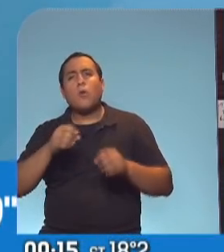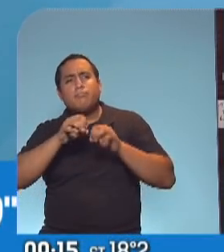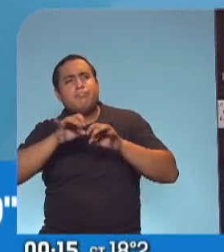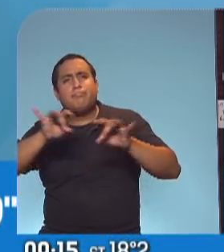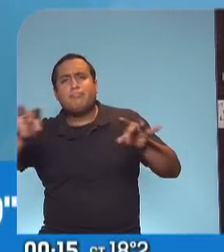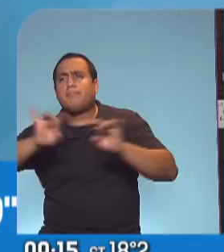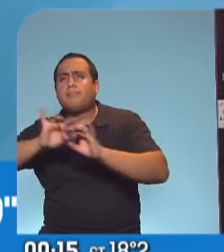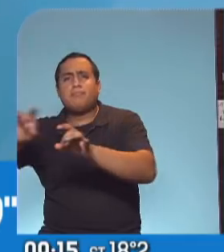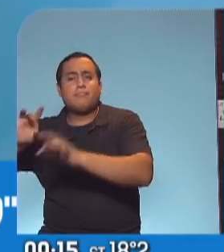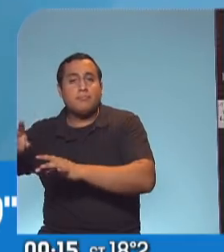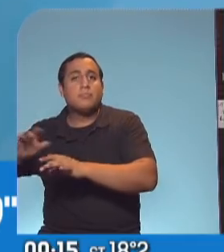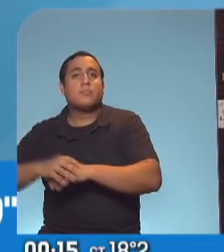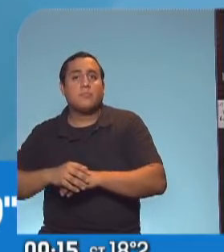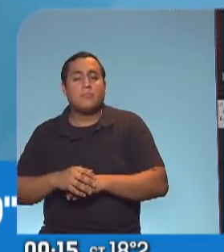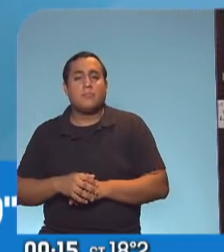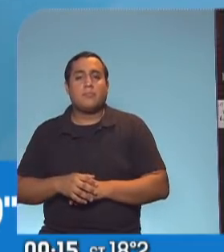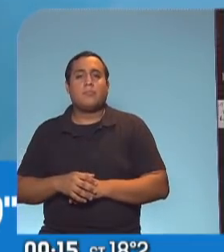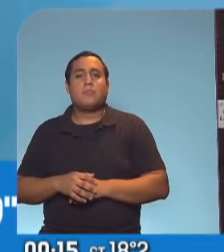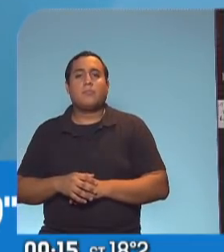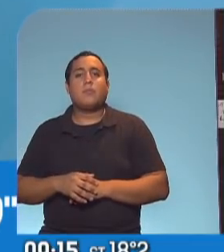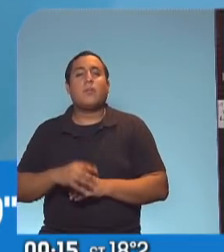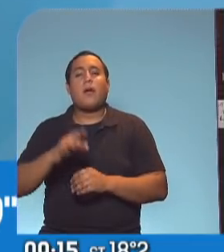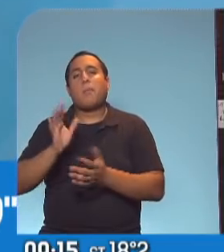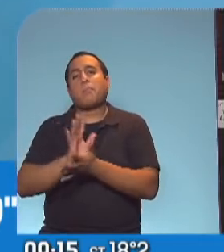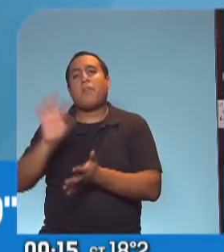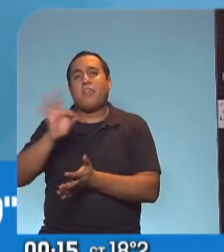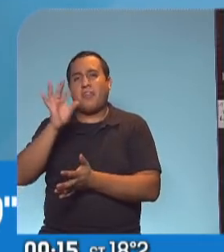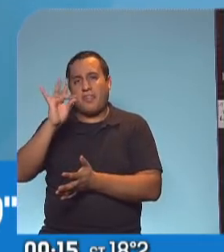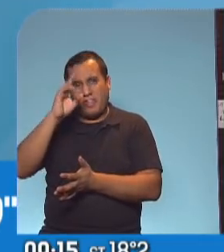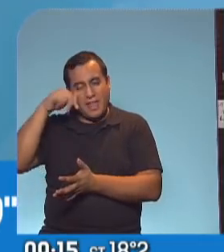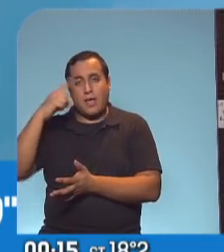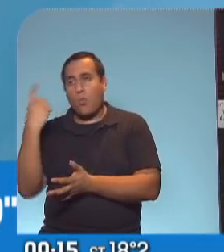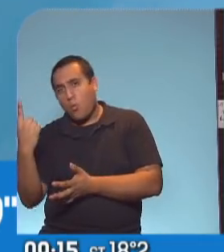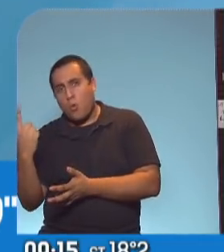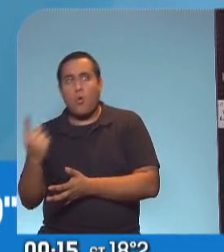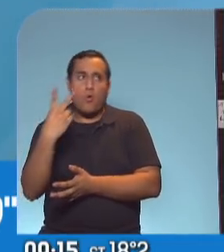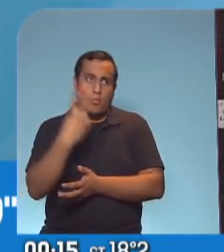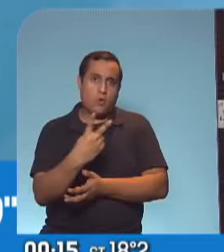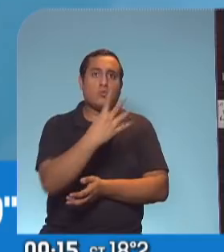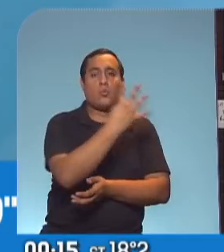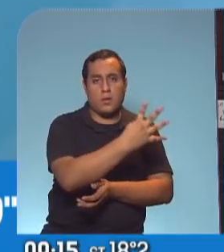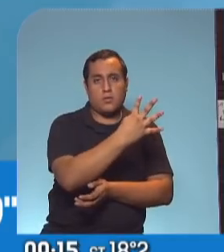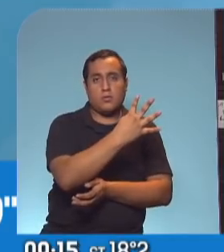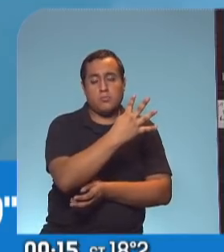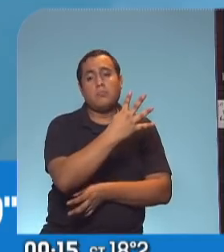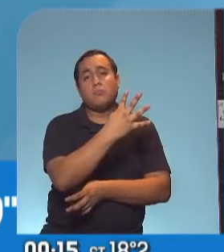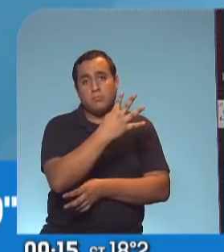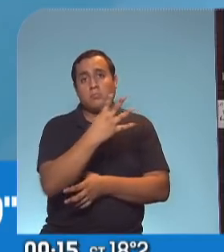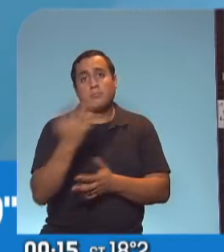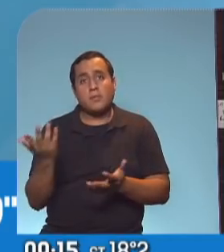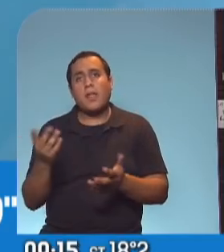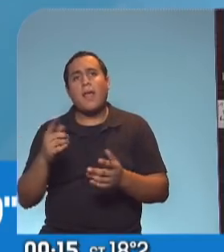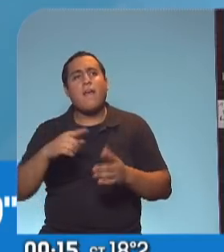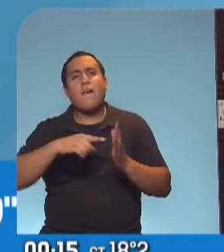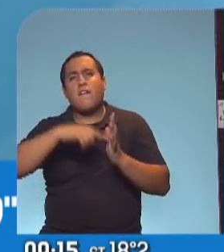cocirculan los serotipos de dengue 1, 2 y 4. En cuanto a la variación